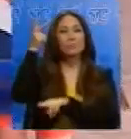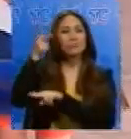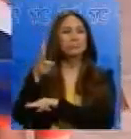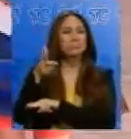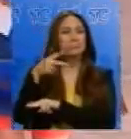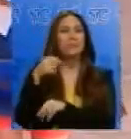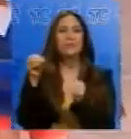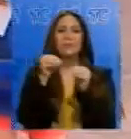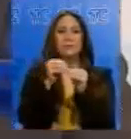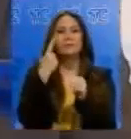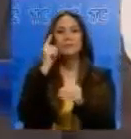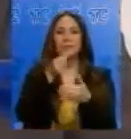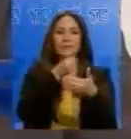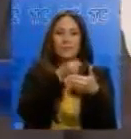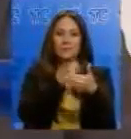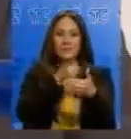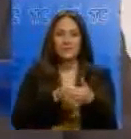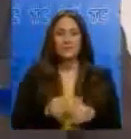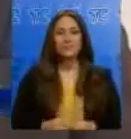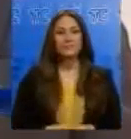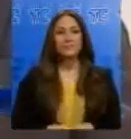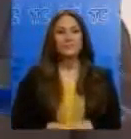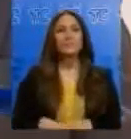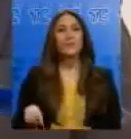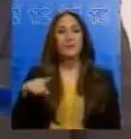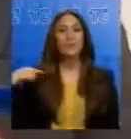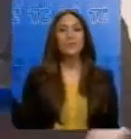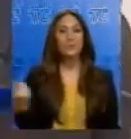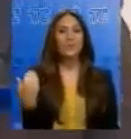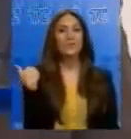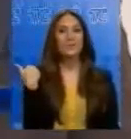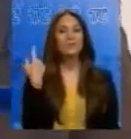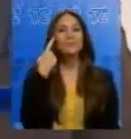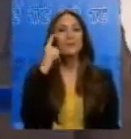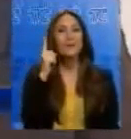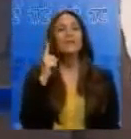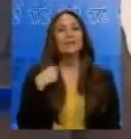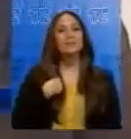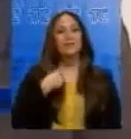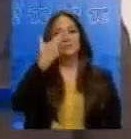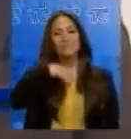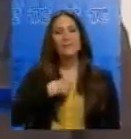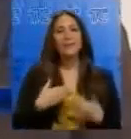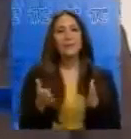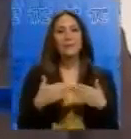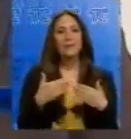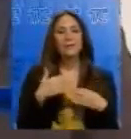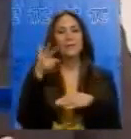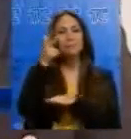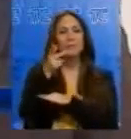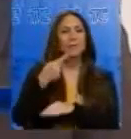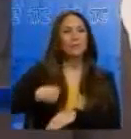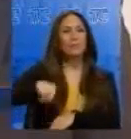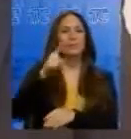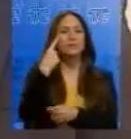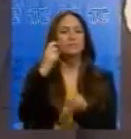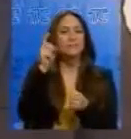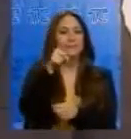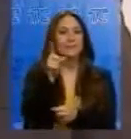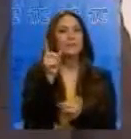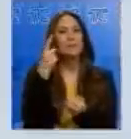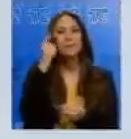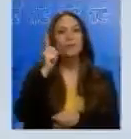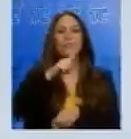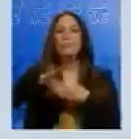coberturas periodísticas. La expectativa que todos tenemos, no solamente como periodistas, sino como panameños, es que esta cumbre logre acuerdos importantes para el